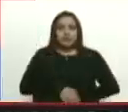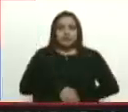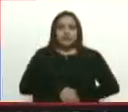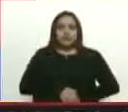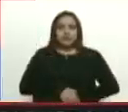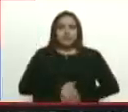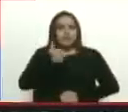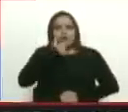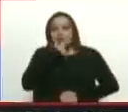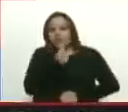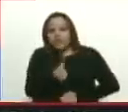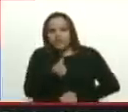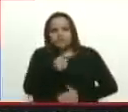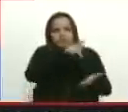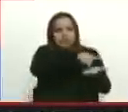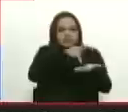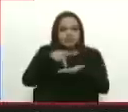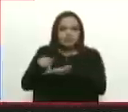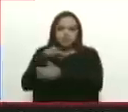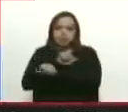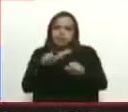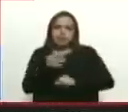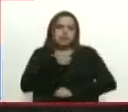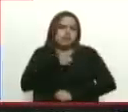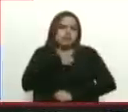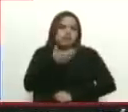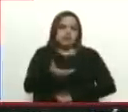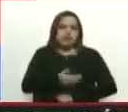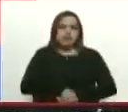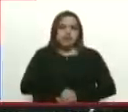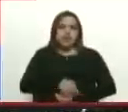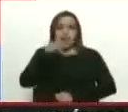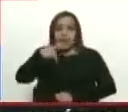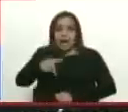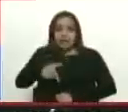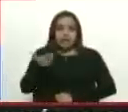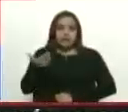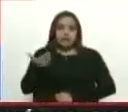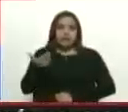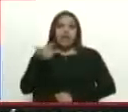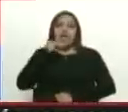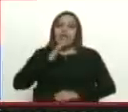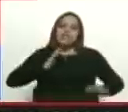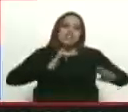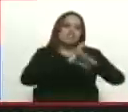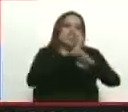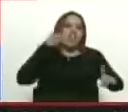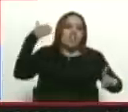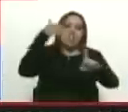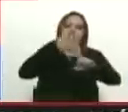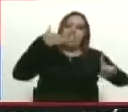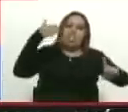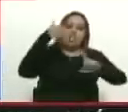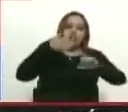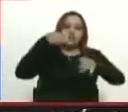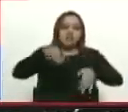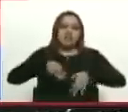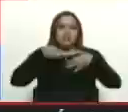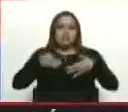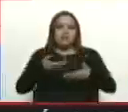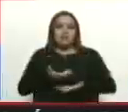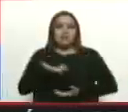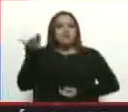participación imposible, imposible. Aquí el bombardeo lo tienen las sanciones contra un